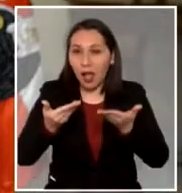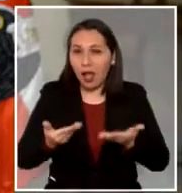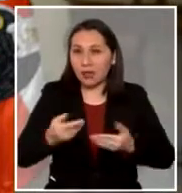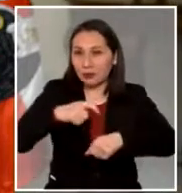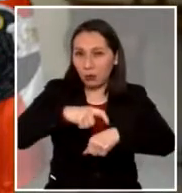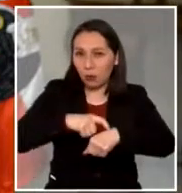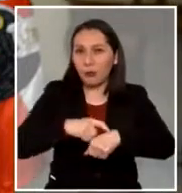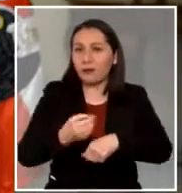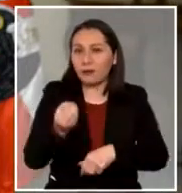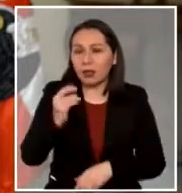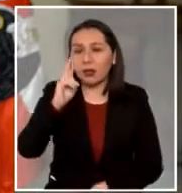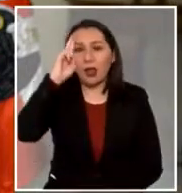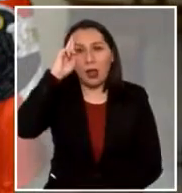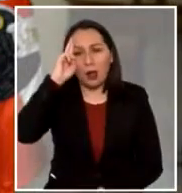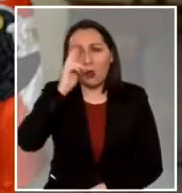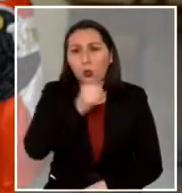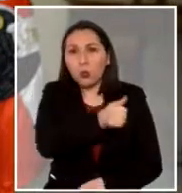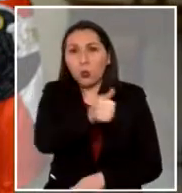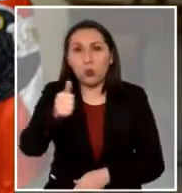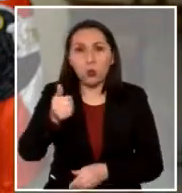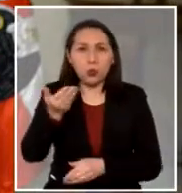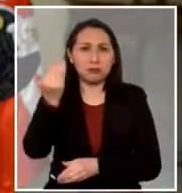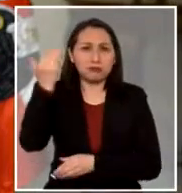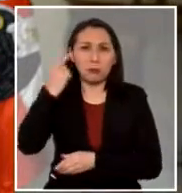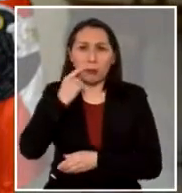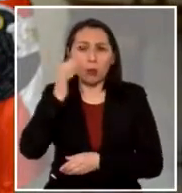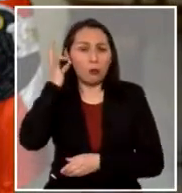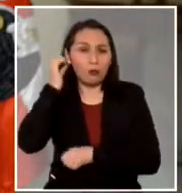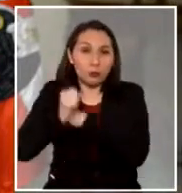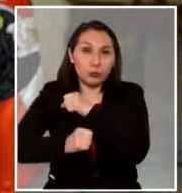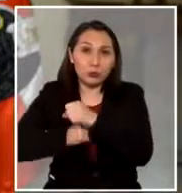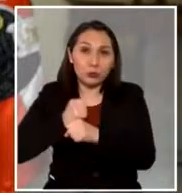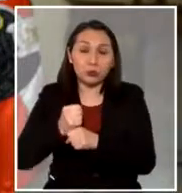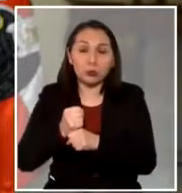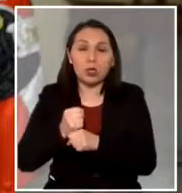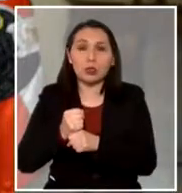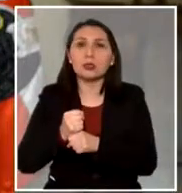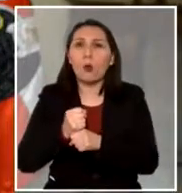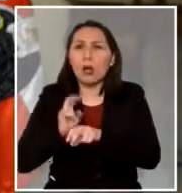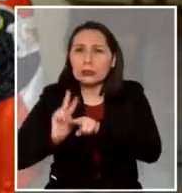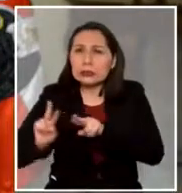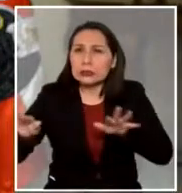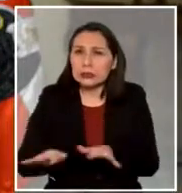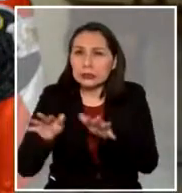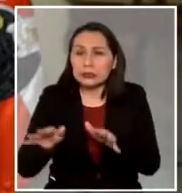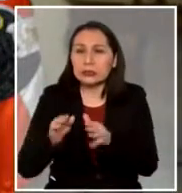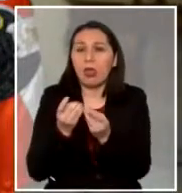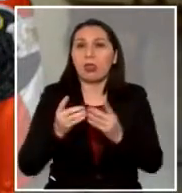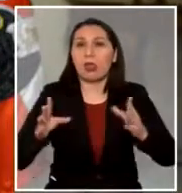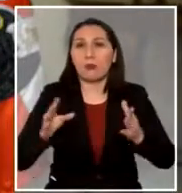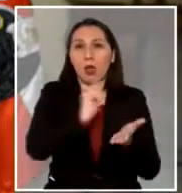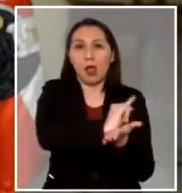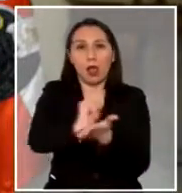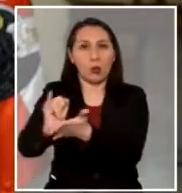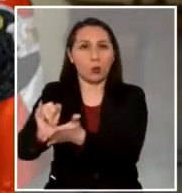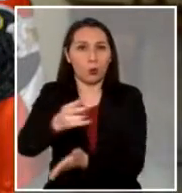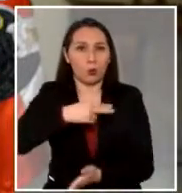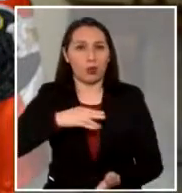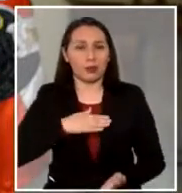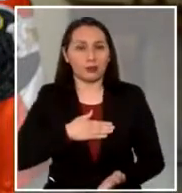momento bien vale recordar a todos y todas quienes desde hace muchos años han bregado por democratizar nuestras instituciones